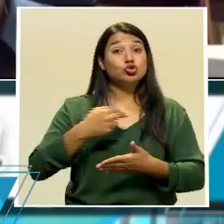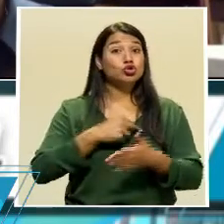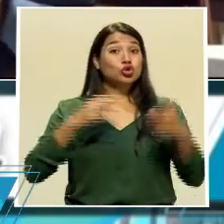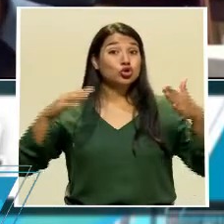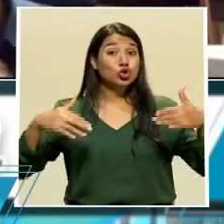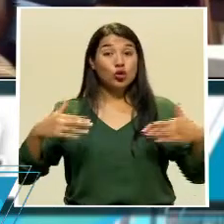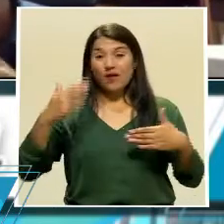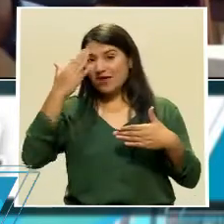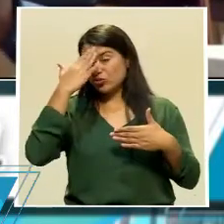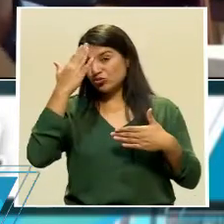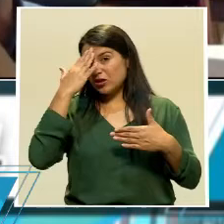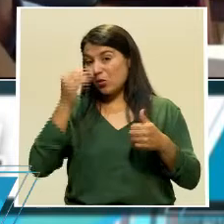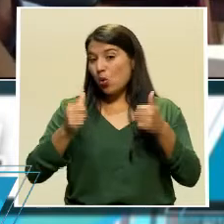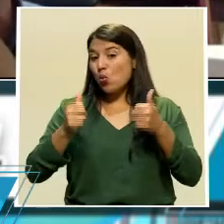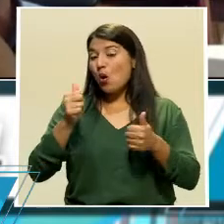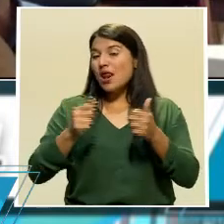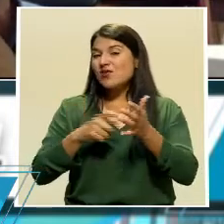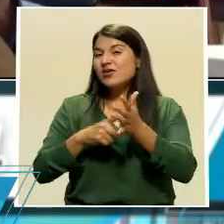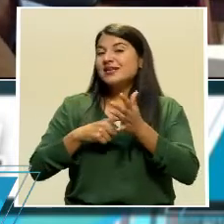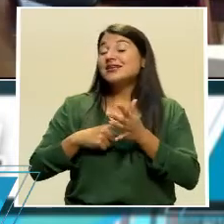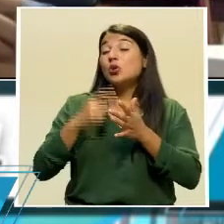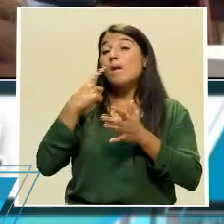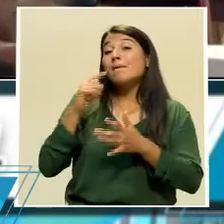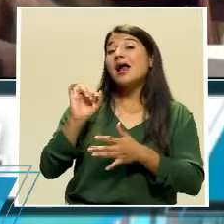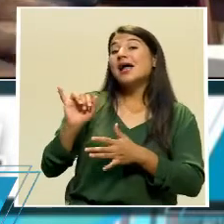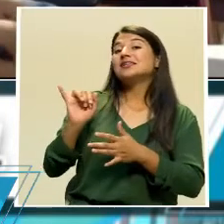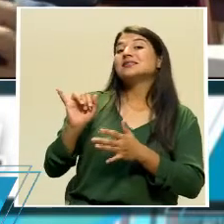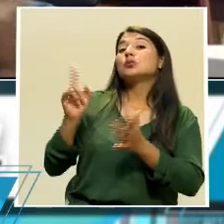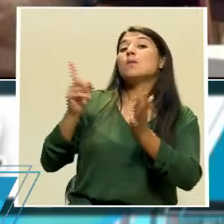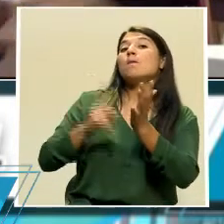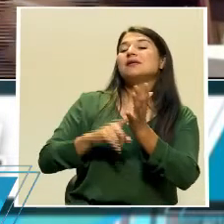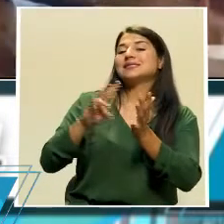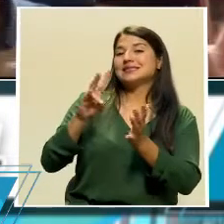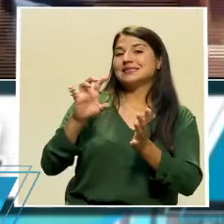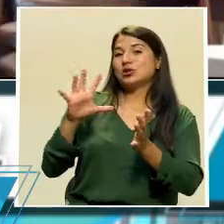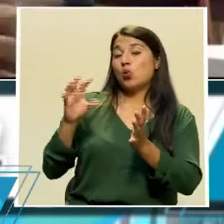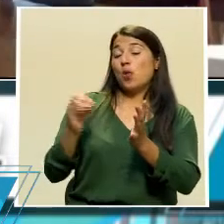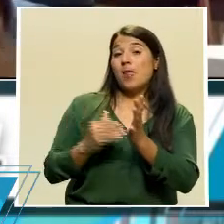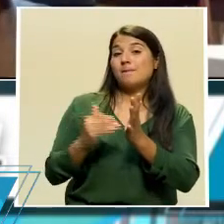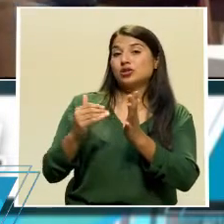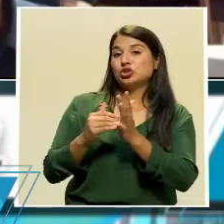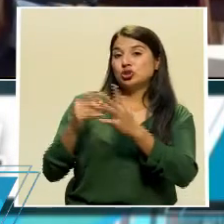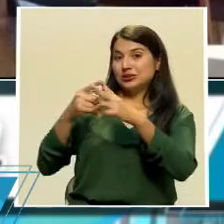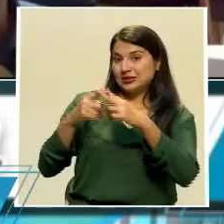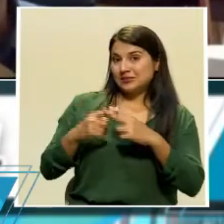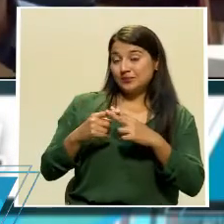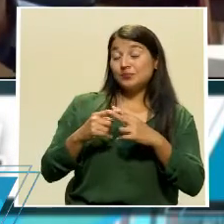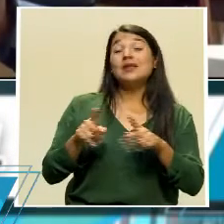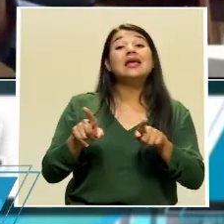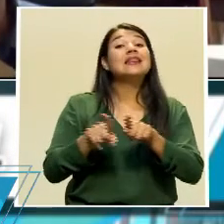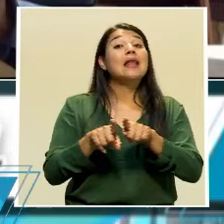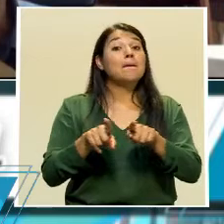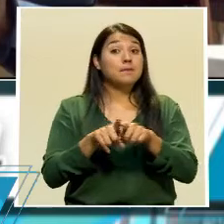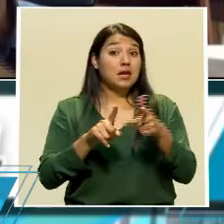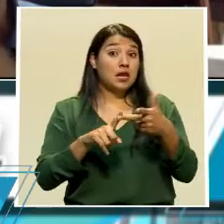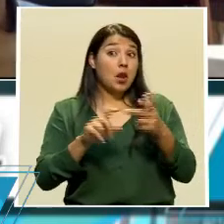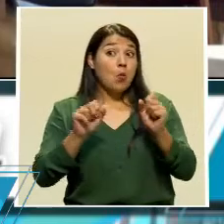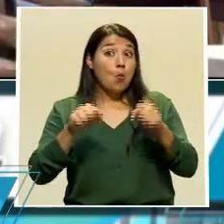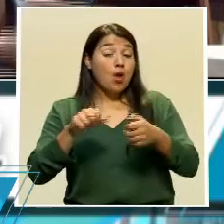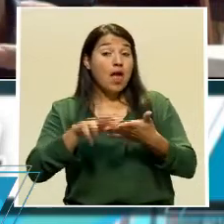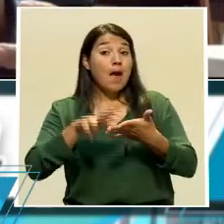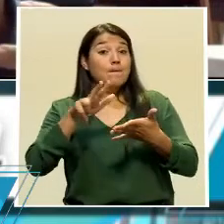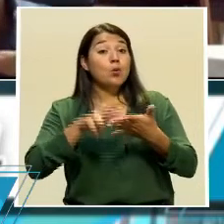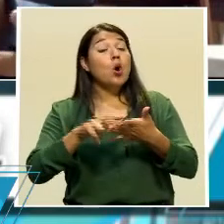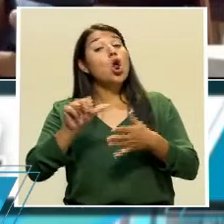todavía de esos 1.750 millones y esto está condicionado a que el BID también apruebe otros 250 millones para el sector